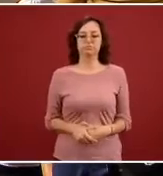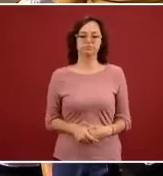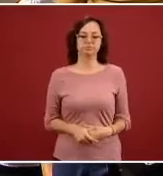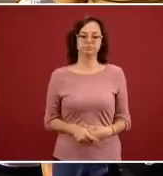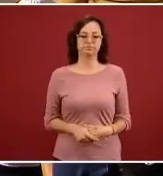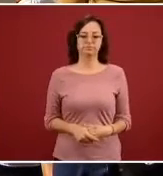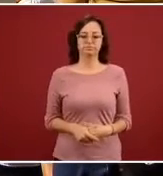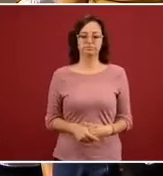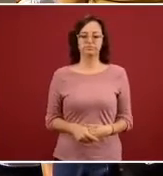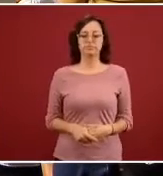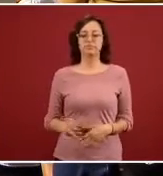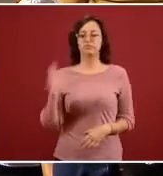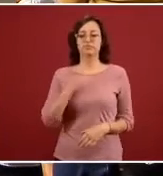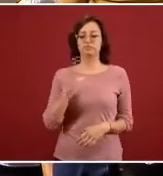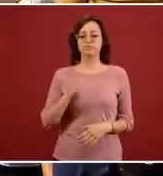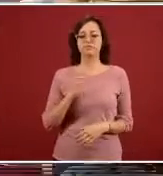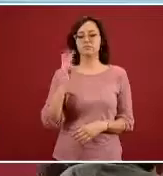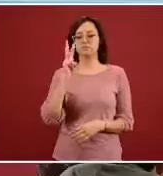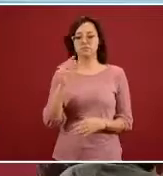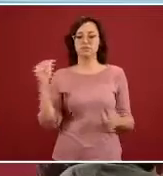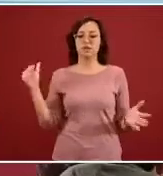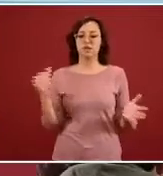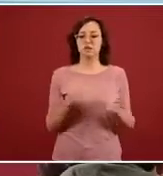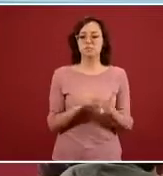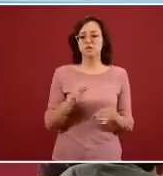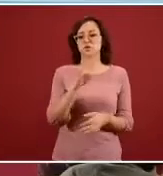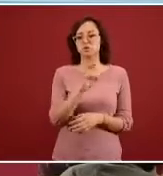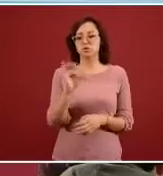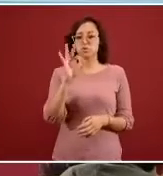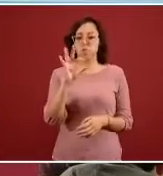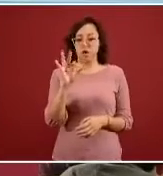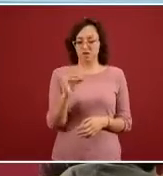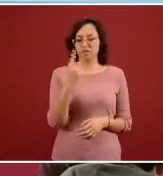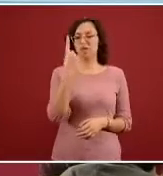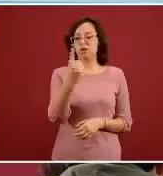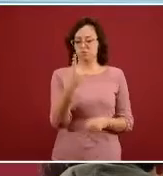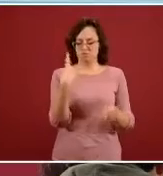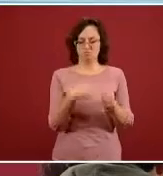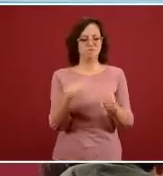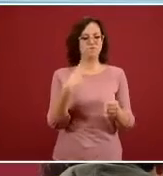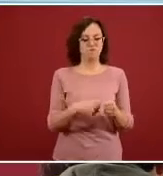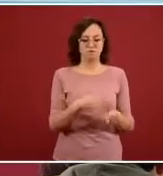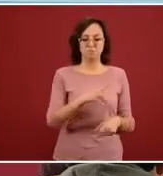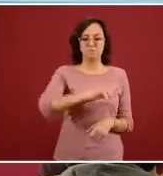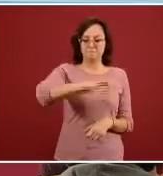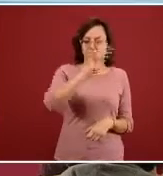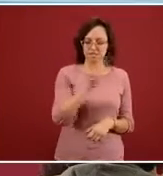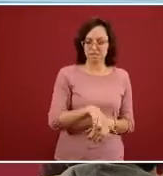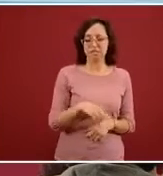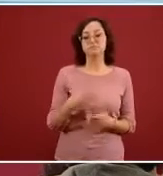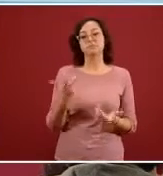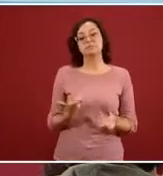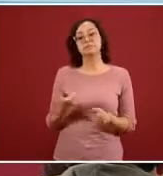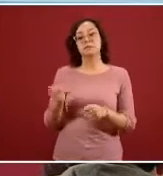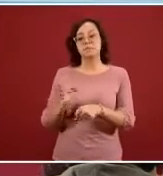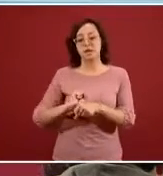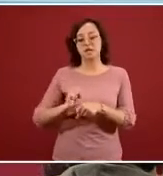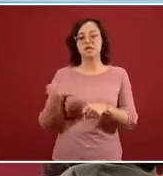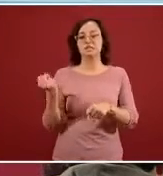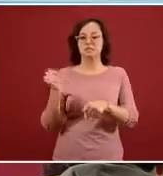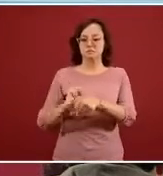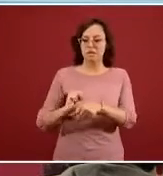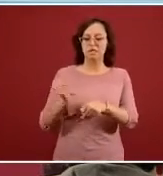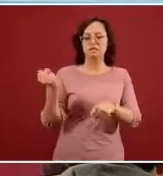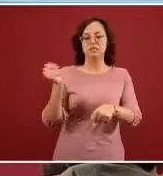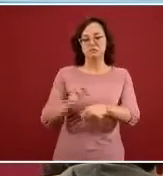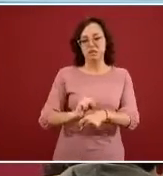Tenemos 3.441 casos confirmados. Ayer ya explicamos que semanalmente se hacen